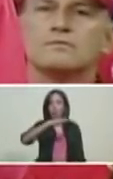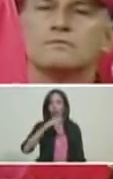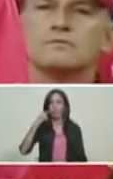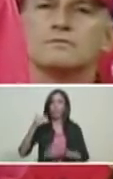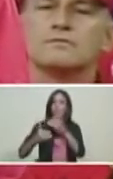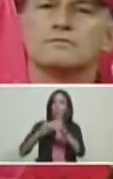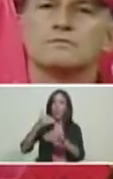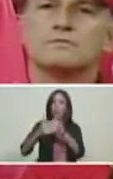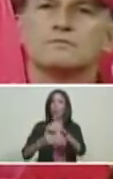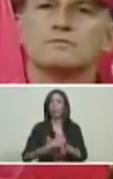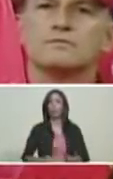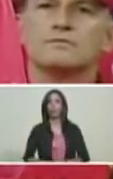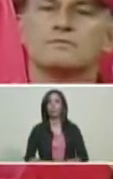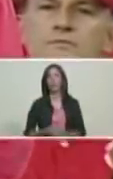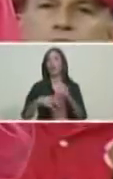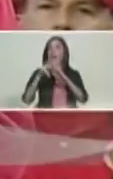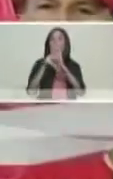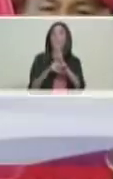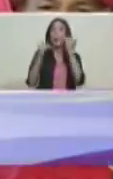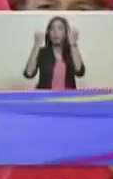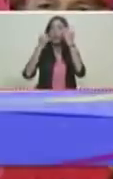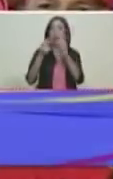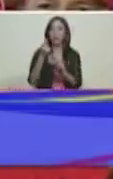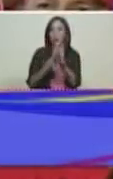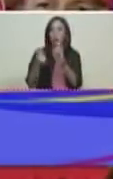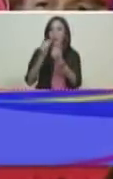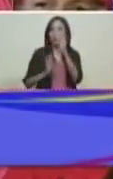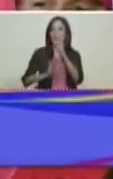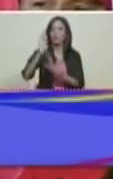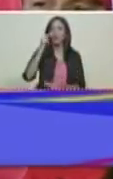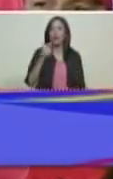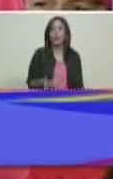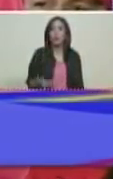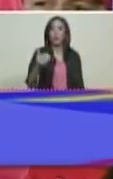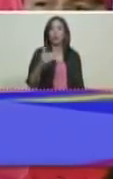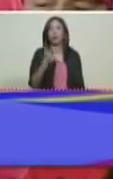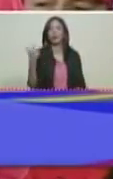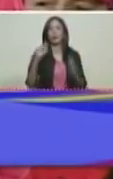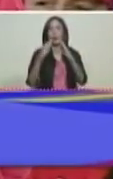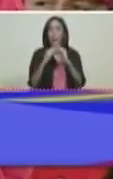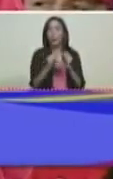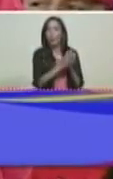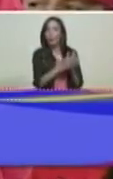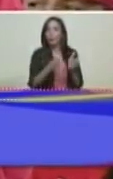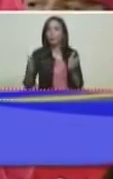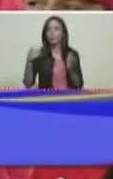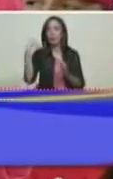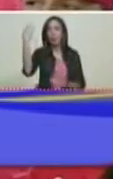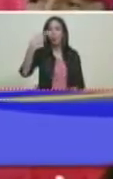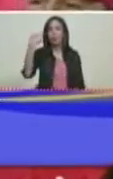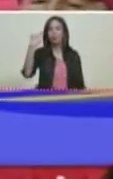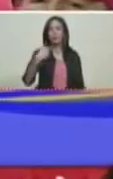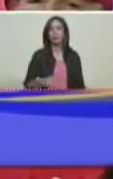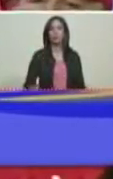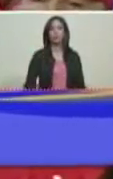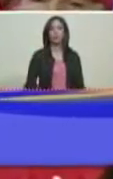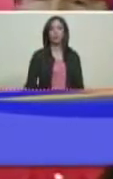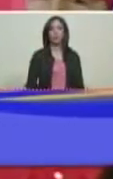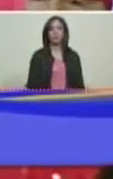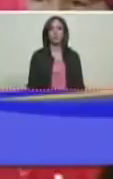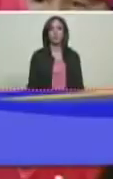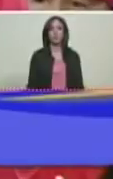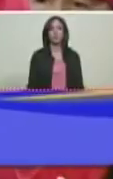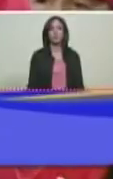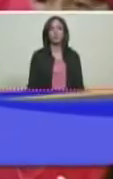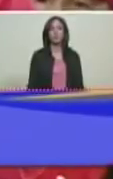el marco del programa de recuperación es fundamental y sobre eso, presidente, hemos reflexionado. Una vez que hicimos